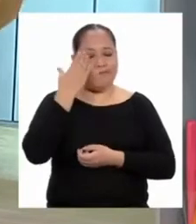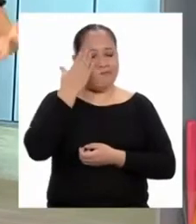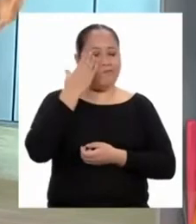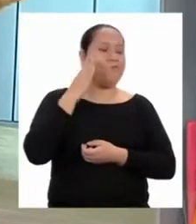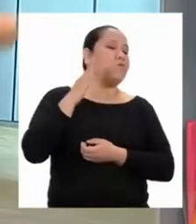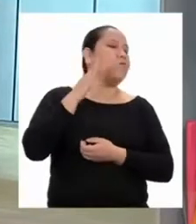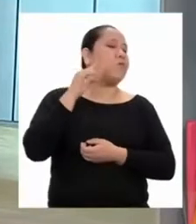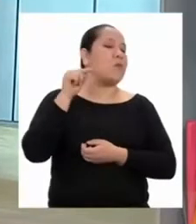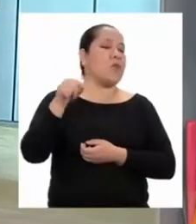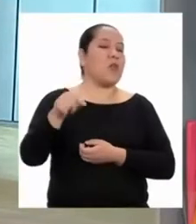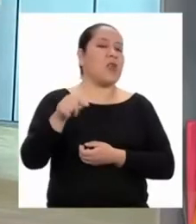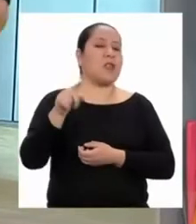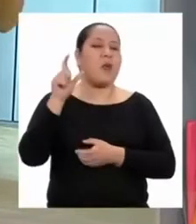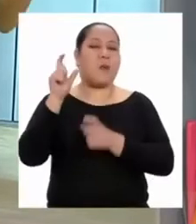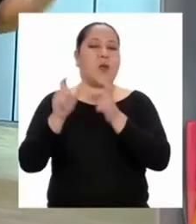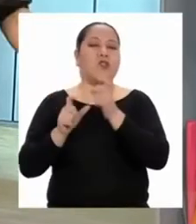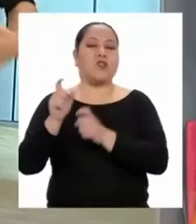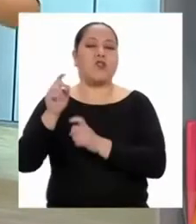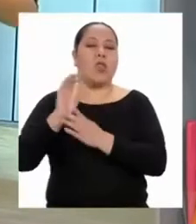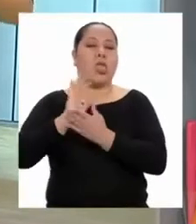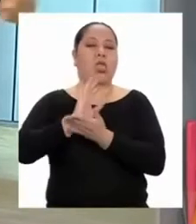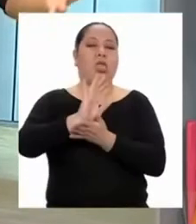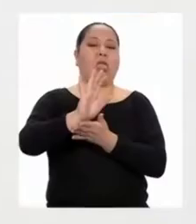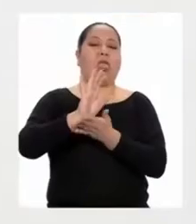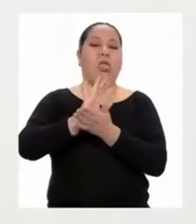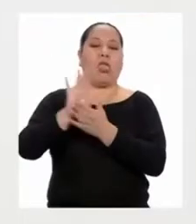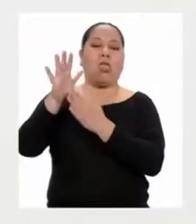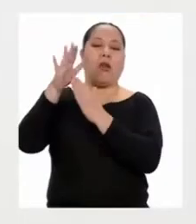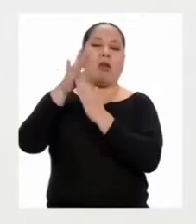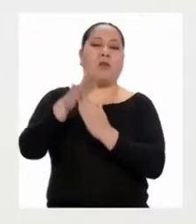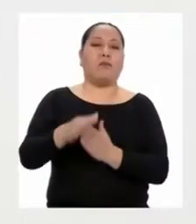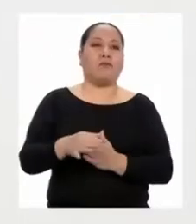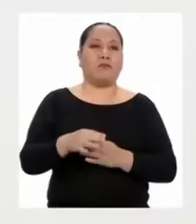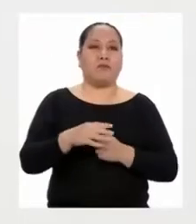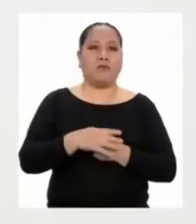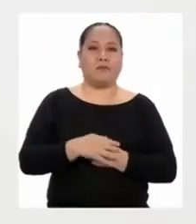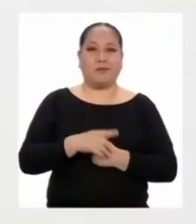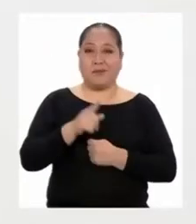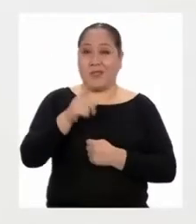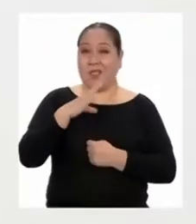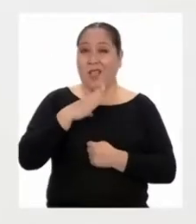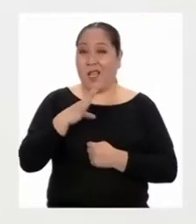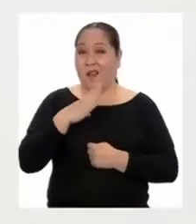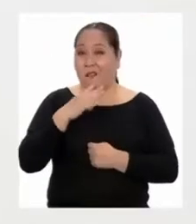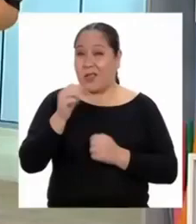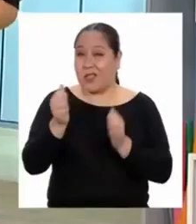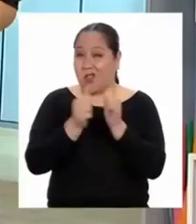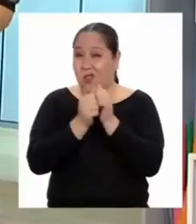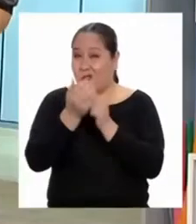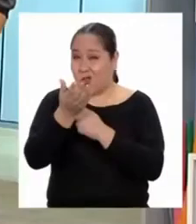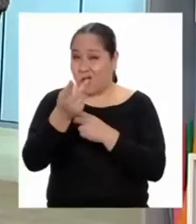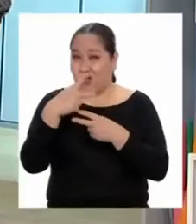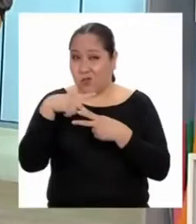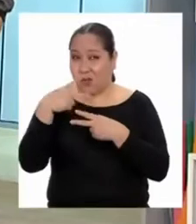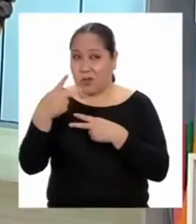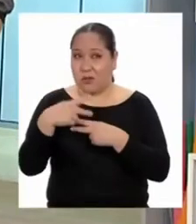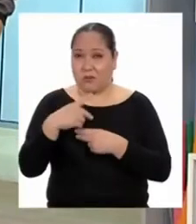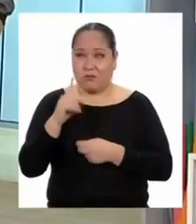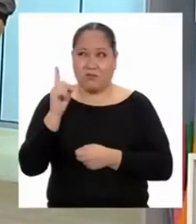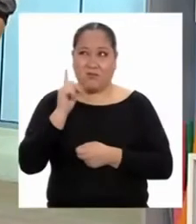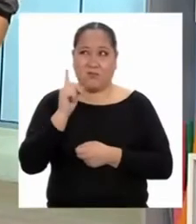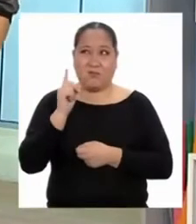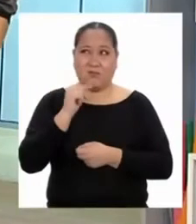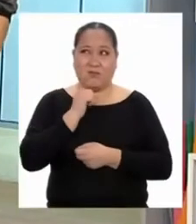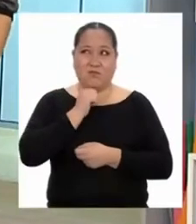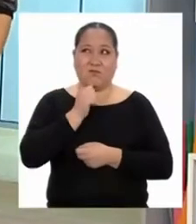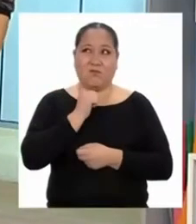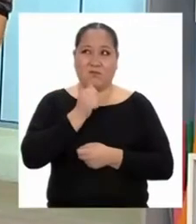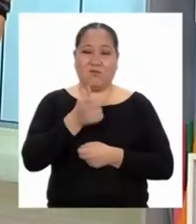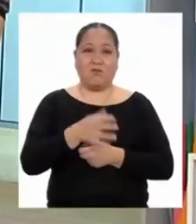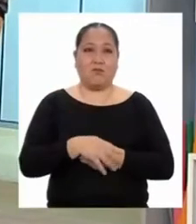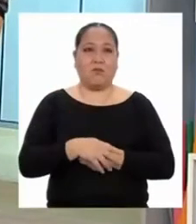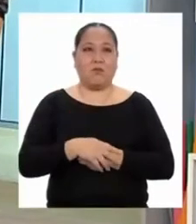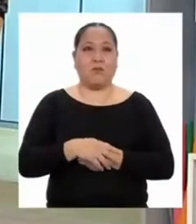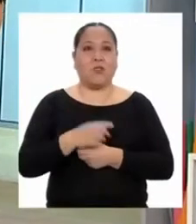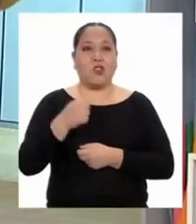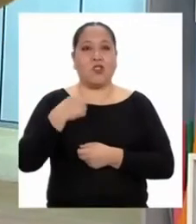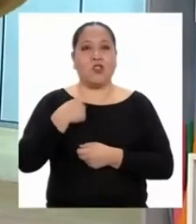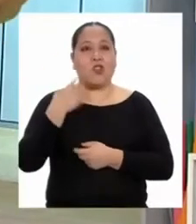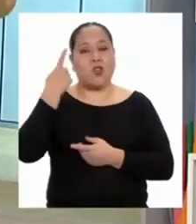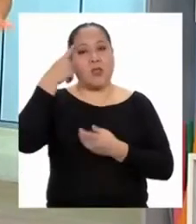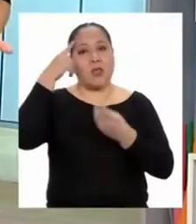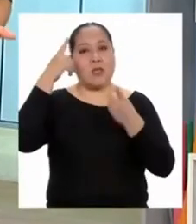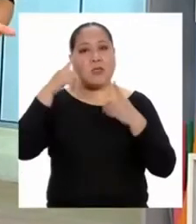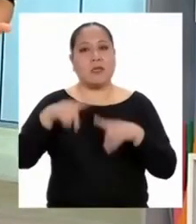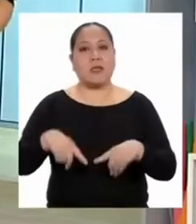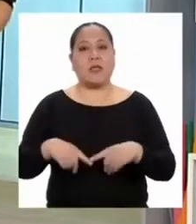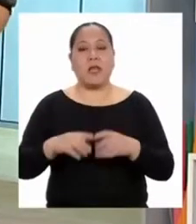ante los actos discriminatorios que cometen los demás. ¿Hablaste con tus vecinos? No, aún no. Primero decidí hablar